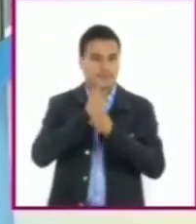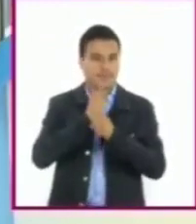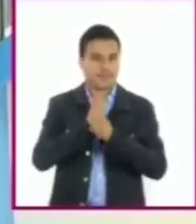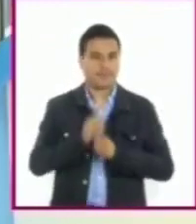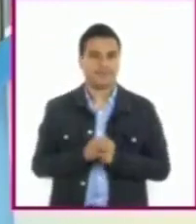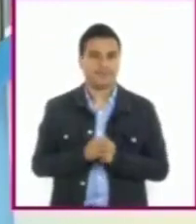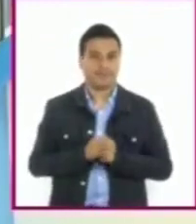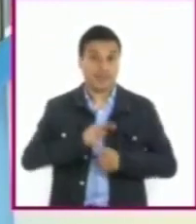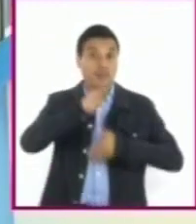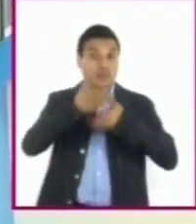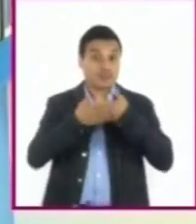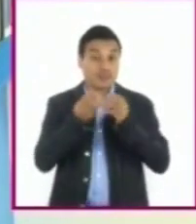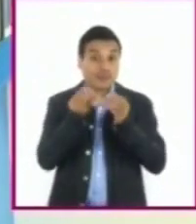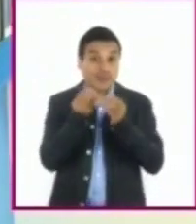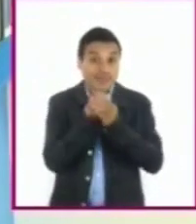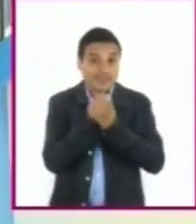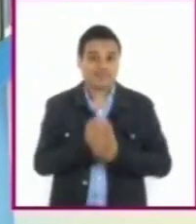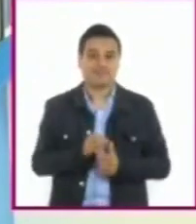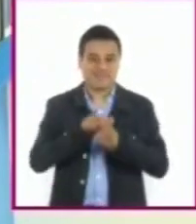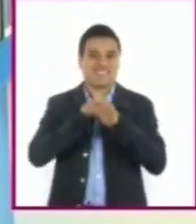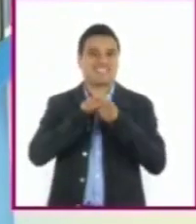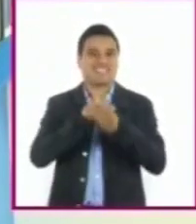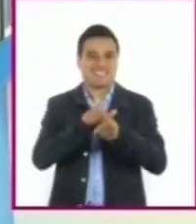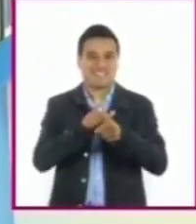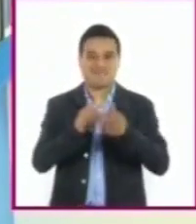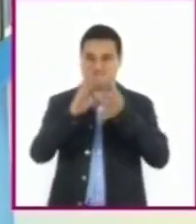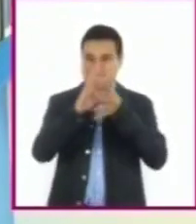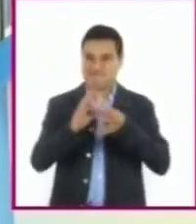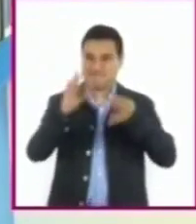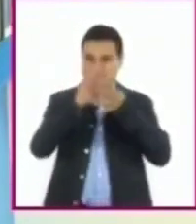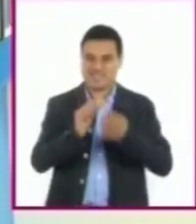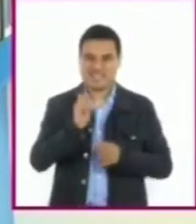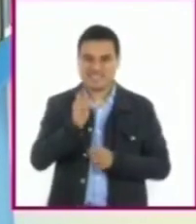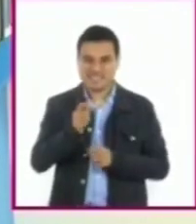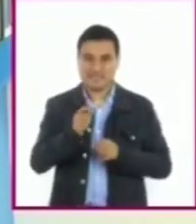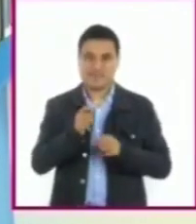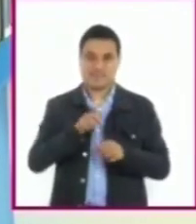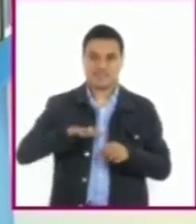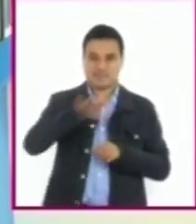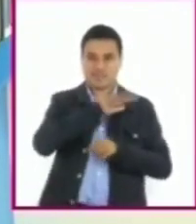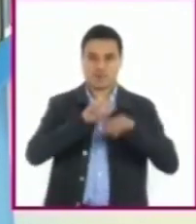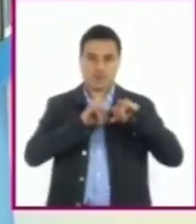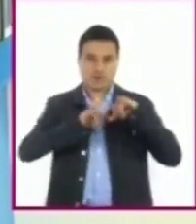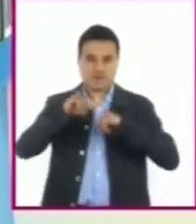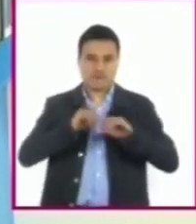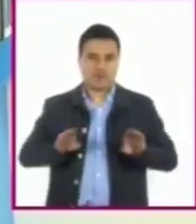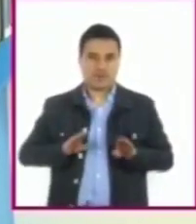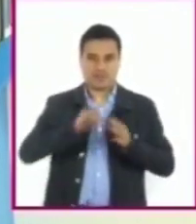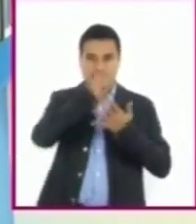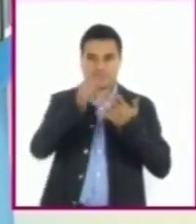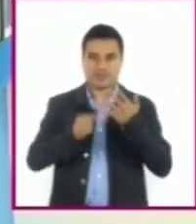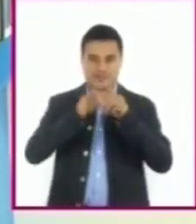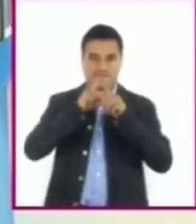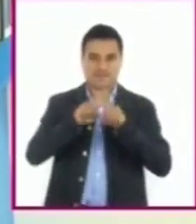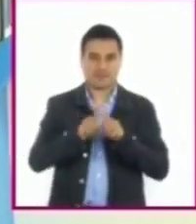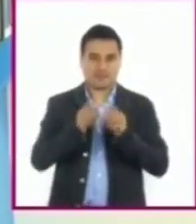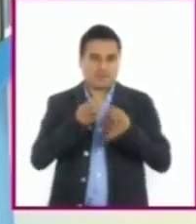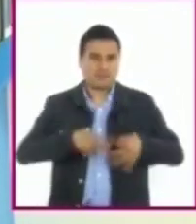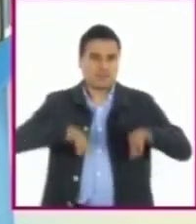En las siguientes sesiones continuaremos haciendo énfasis en las características del espacio geográfico y qué tan importantes